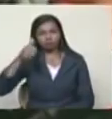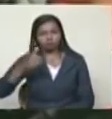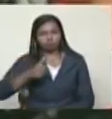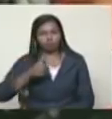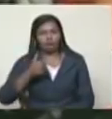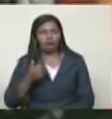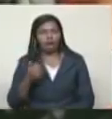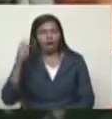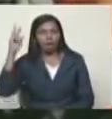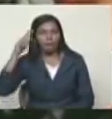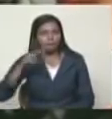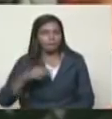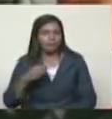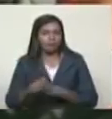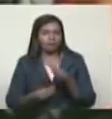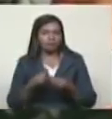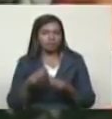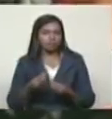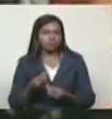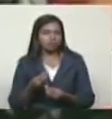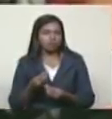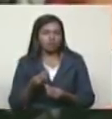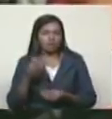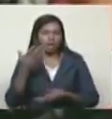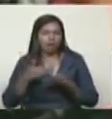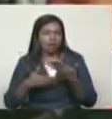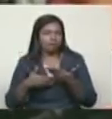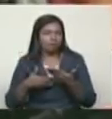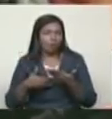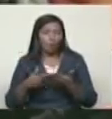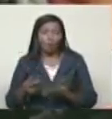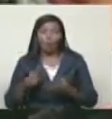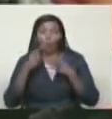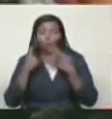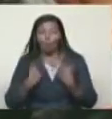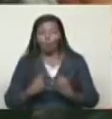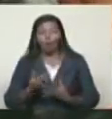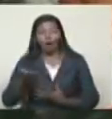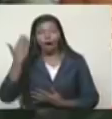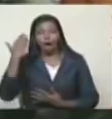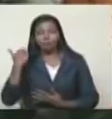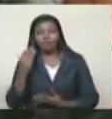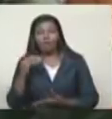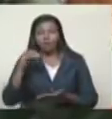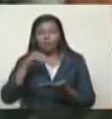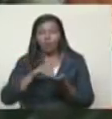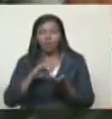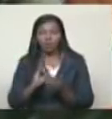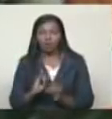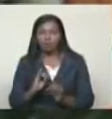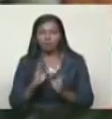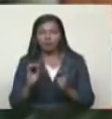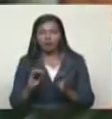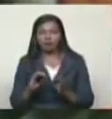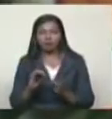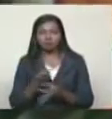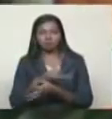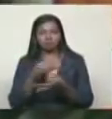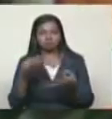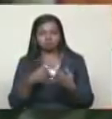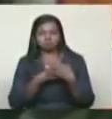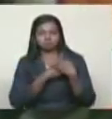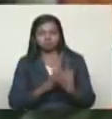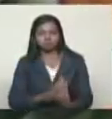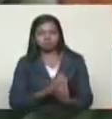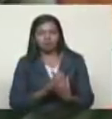importantes actos de reconocimientos y condecoraciones, ha dicho: he impuesto unas merecidas condecoraciones